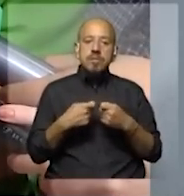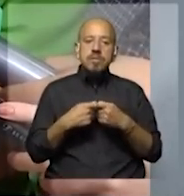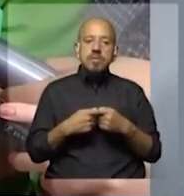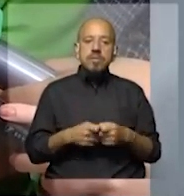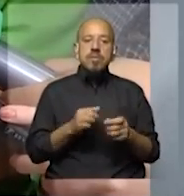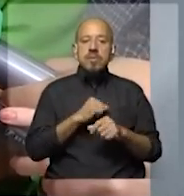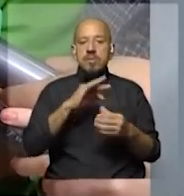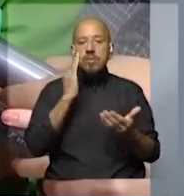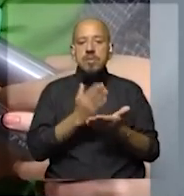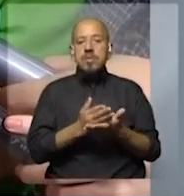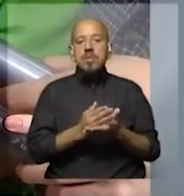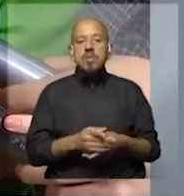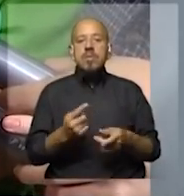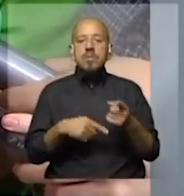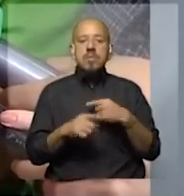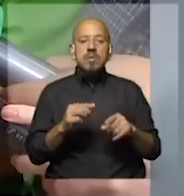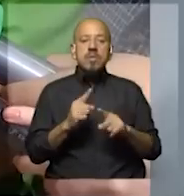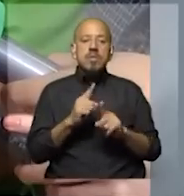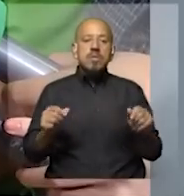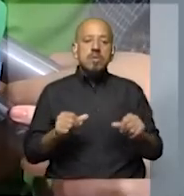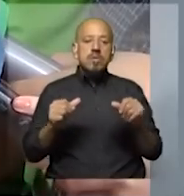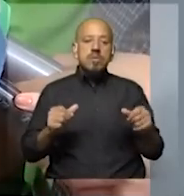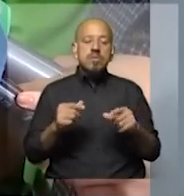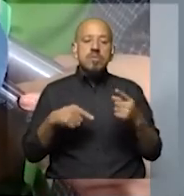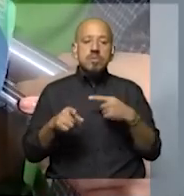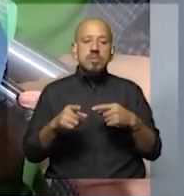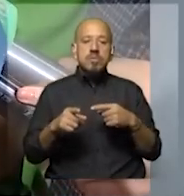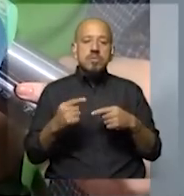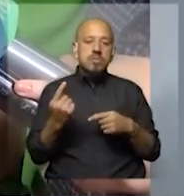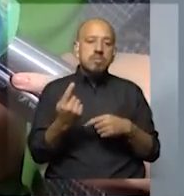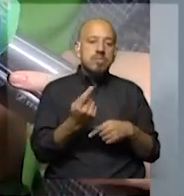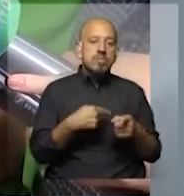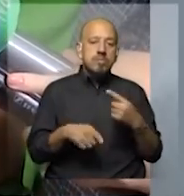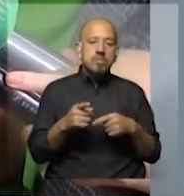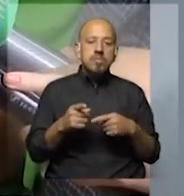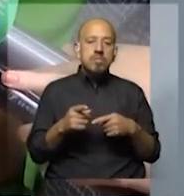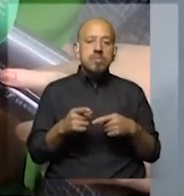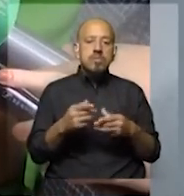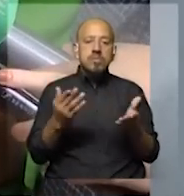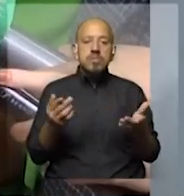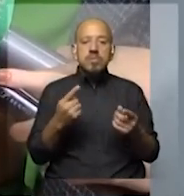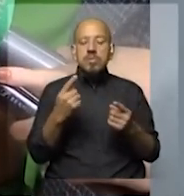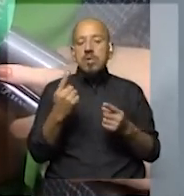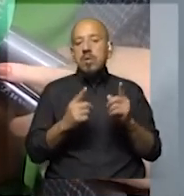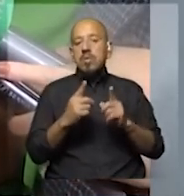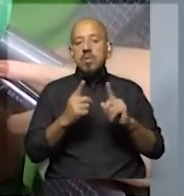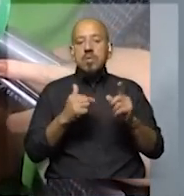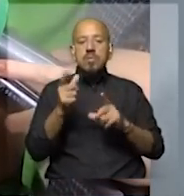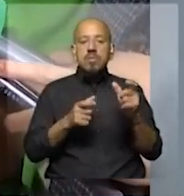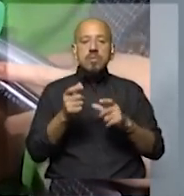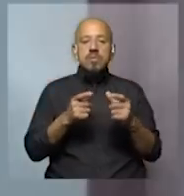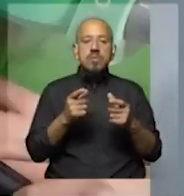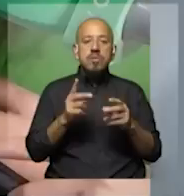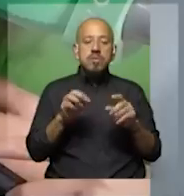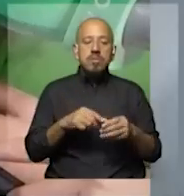le permite ser castigado por ese hecho pero no hizo ninguna acción positiva para inscribir a ningún ciudadano con documentación